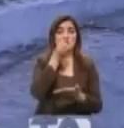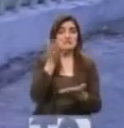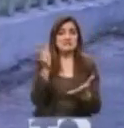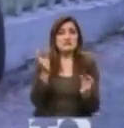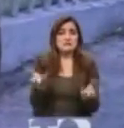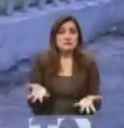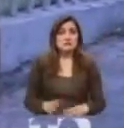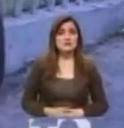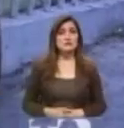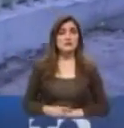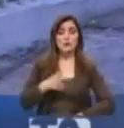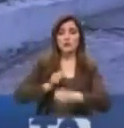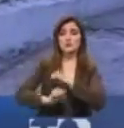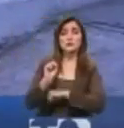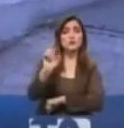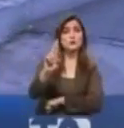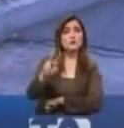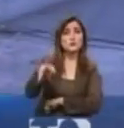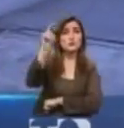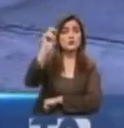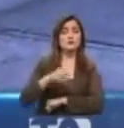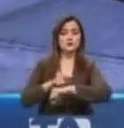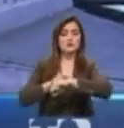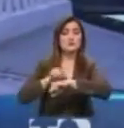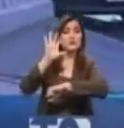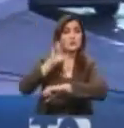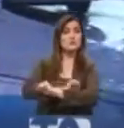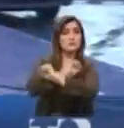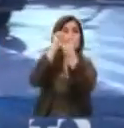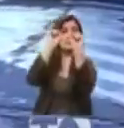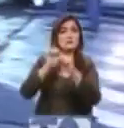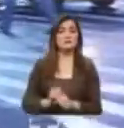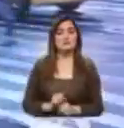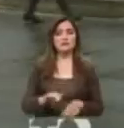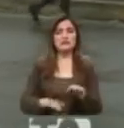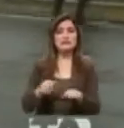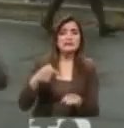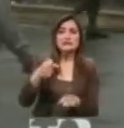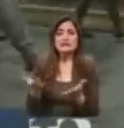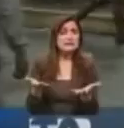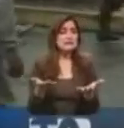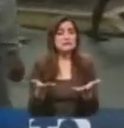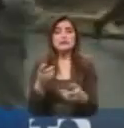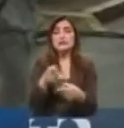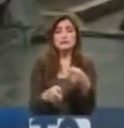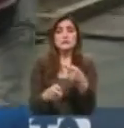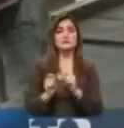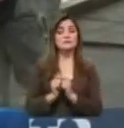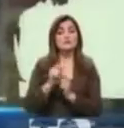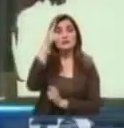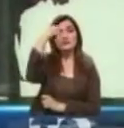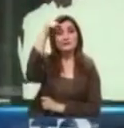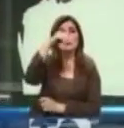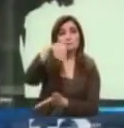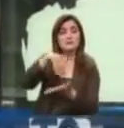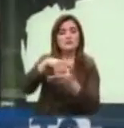tengo no movilizó de sur a norte pero estoy desde las 5 de la mañana y no puedo avanzar en el sector de la marín centro de quito